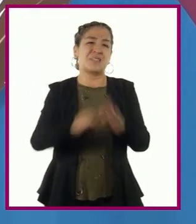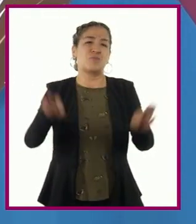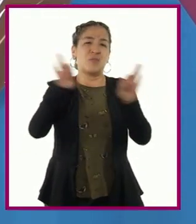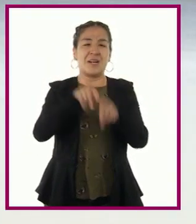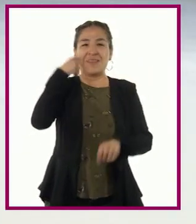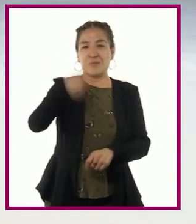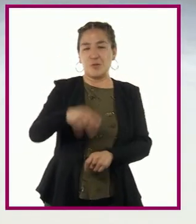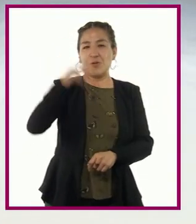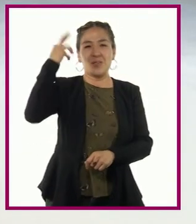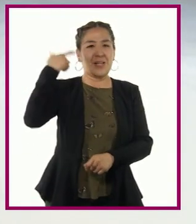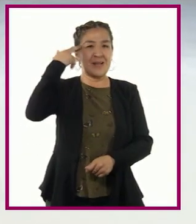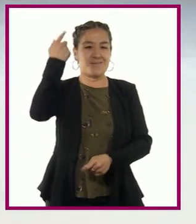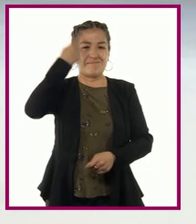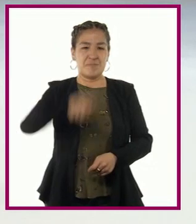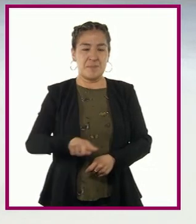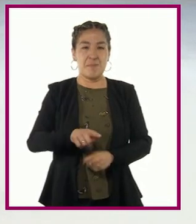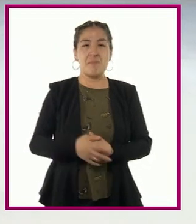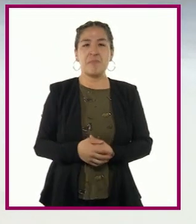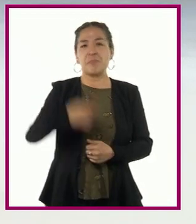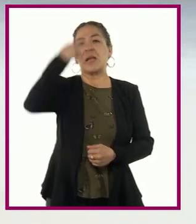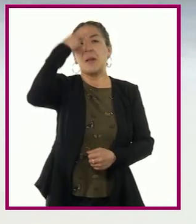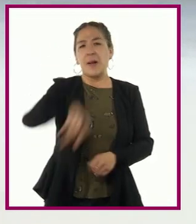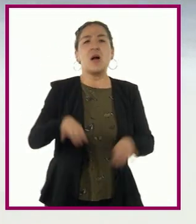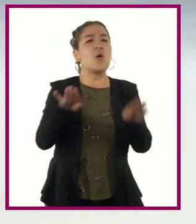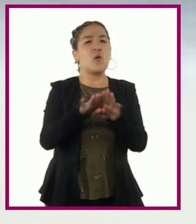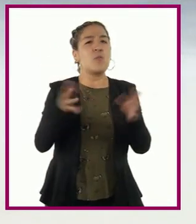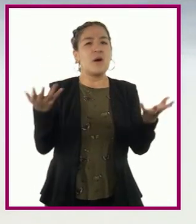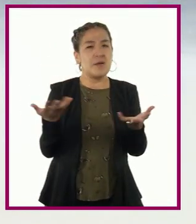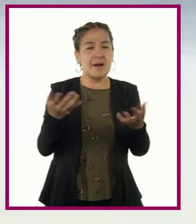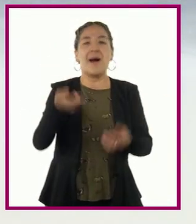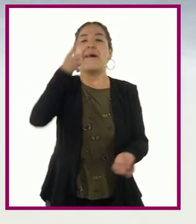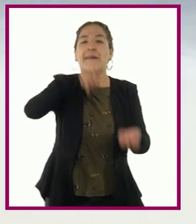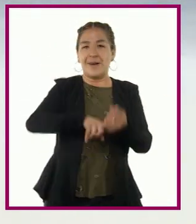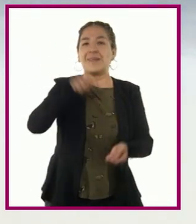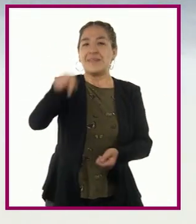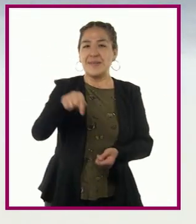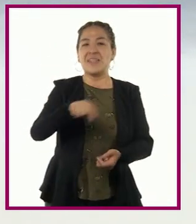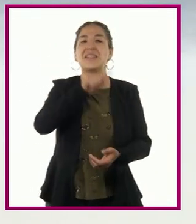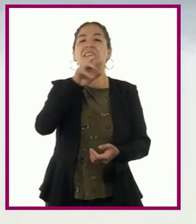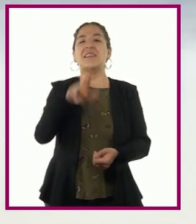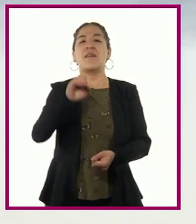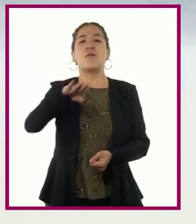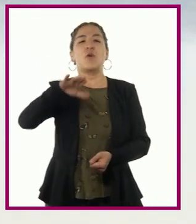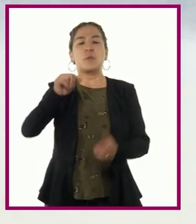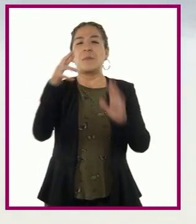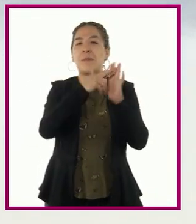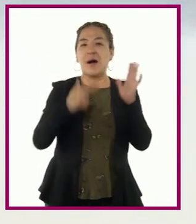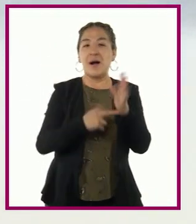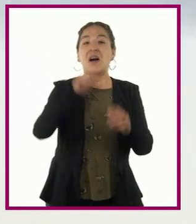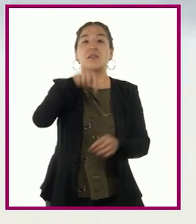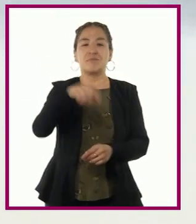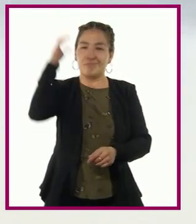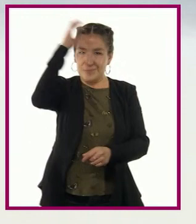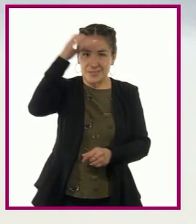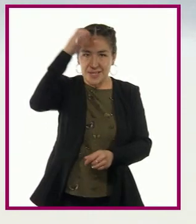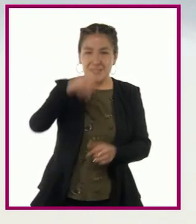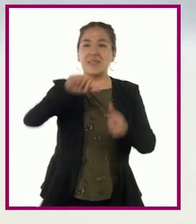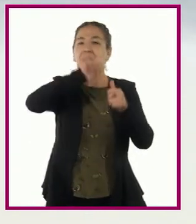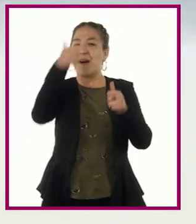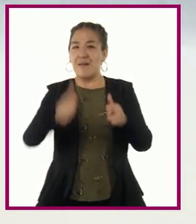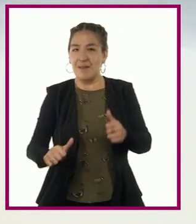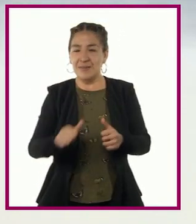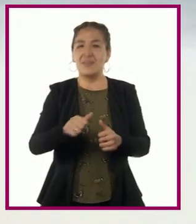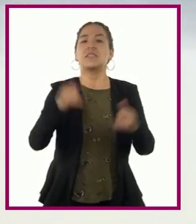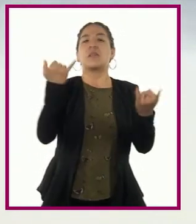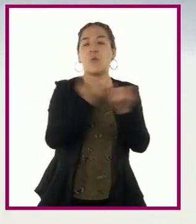imperios. Para conseguirlo, dentro de sus reformas estuvo el impulso a la ciencia, las artes y la